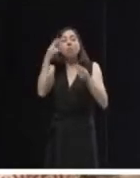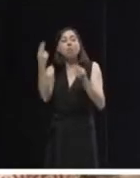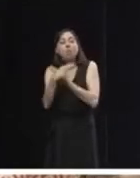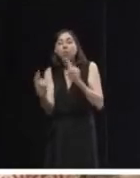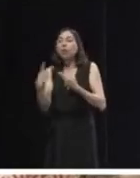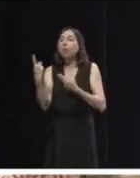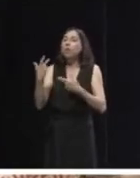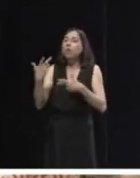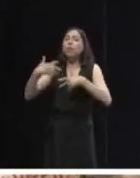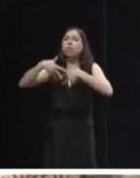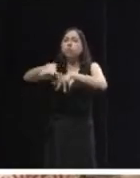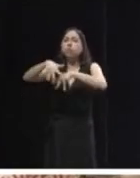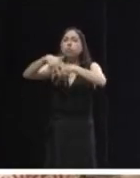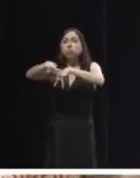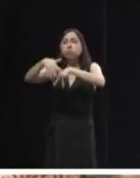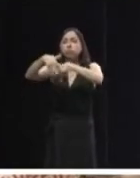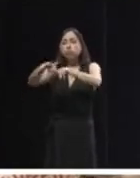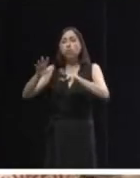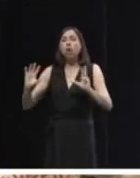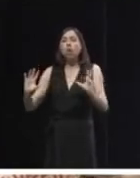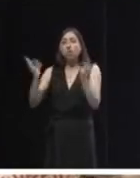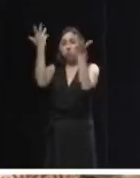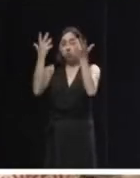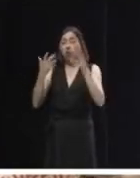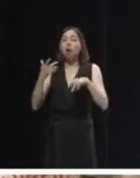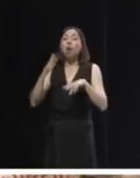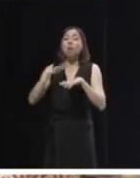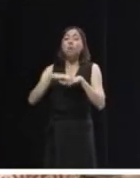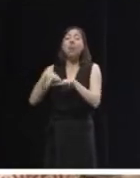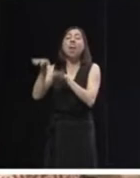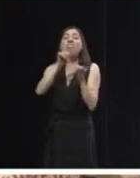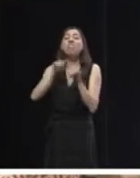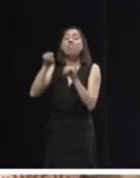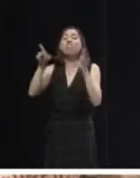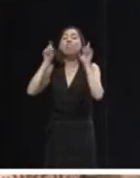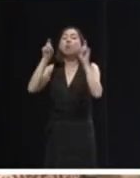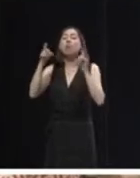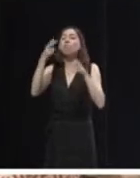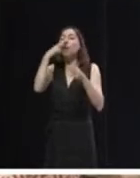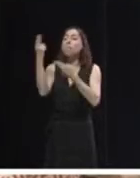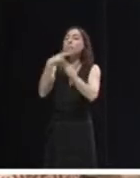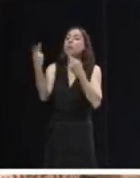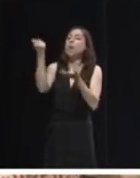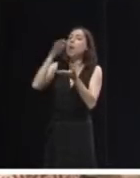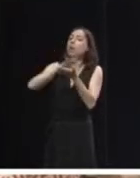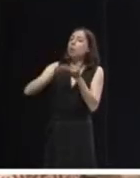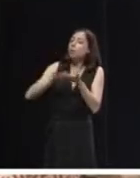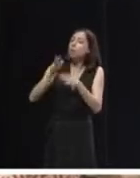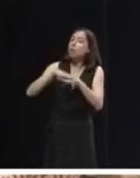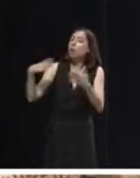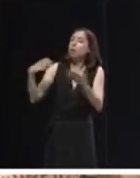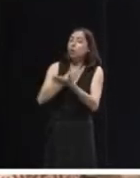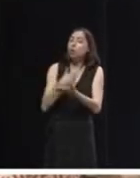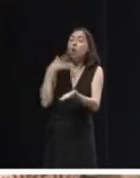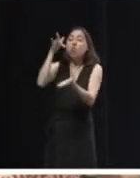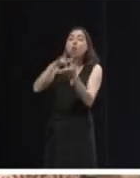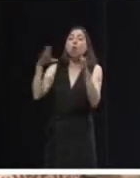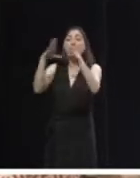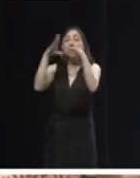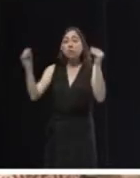la huelga de estudiantes, defender la educación pública y gratuita para todos. Llega uno a la universidad y se encuentra en una facultad con